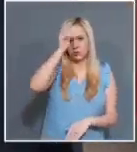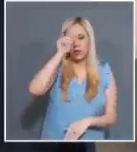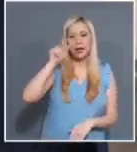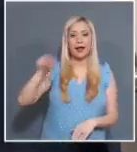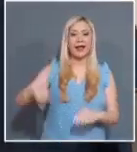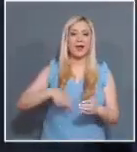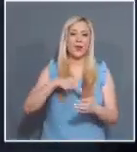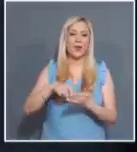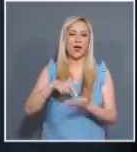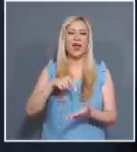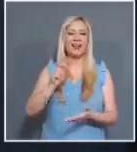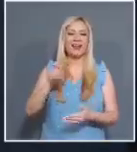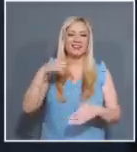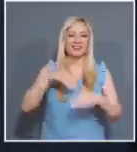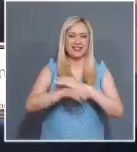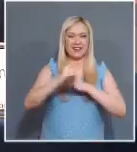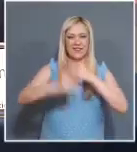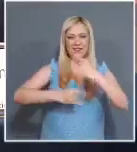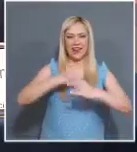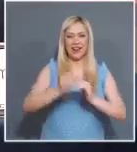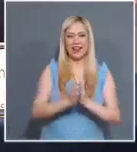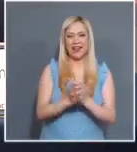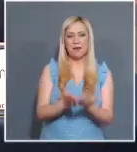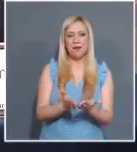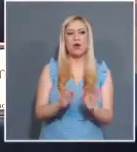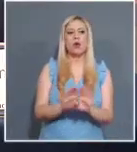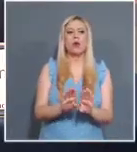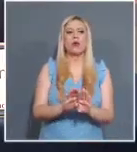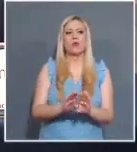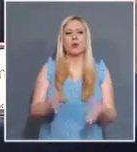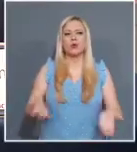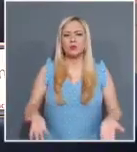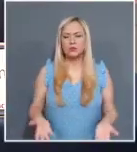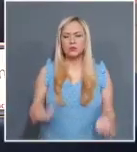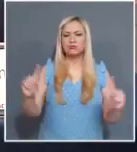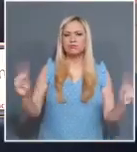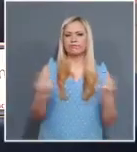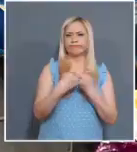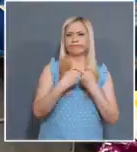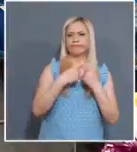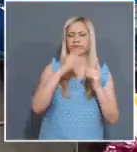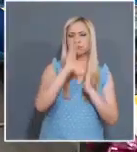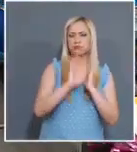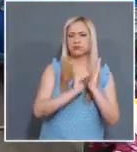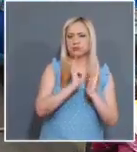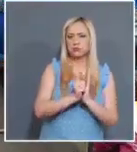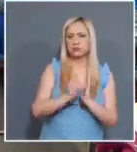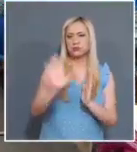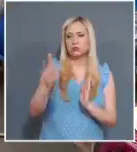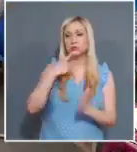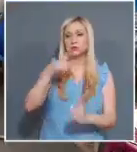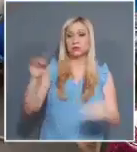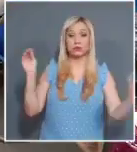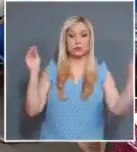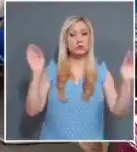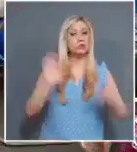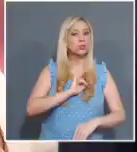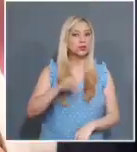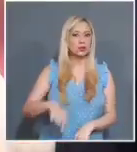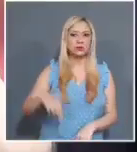sobre reformas a medios de control como la acción de inconstitucionalidad es clave en un momento de decadencia